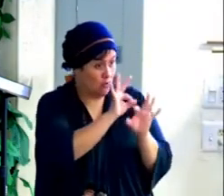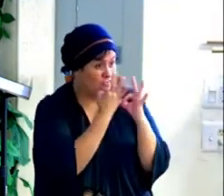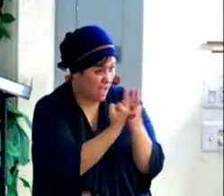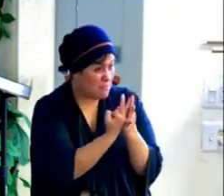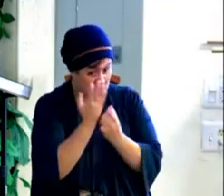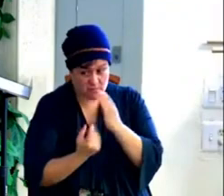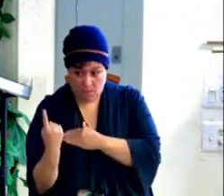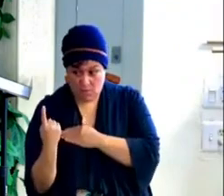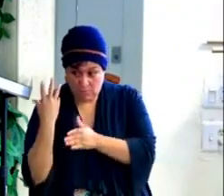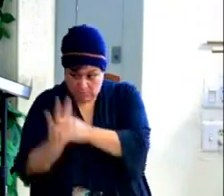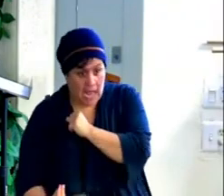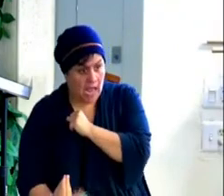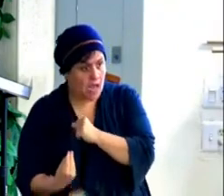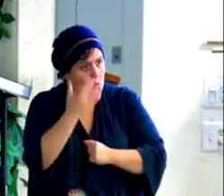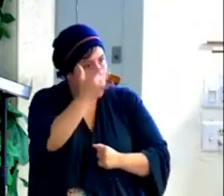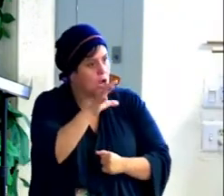del virus